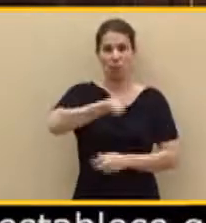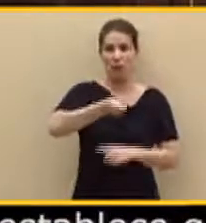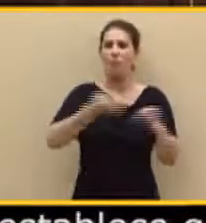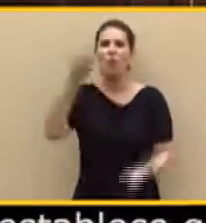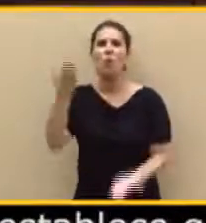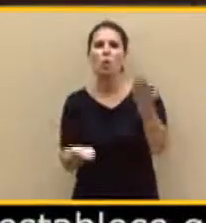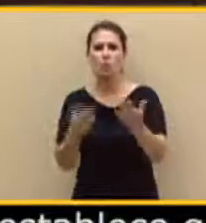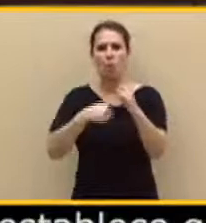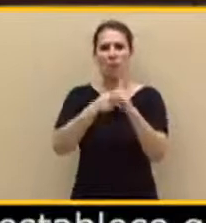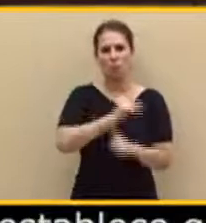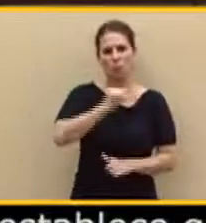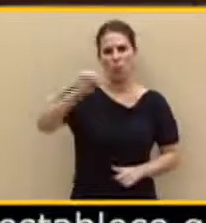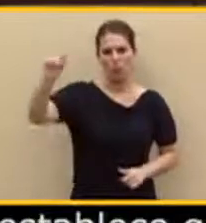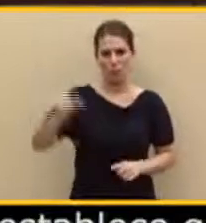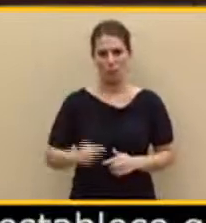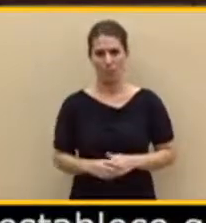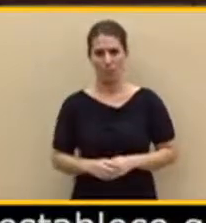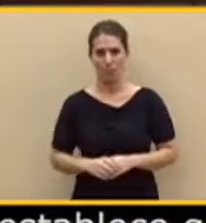progresivo.